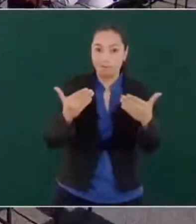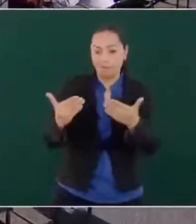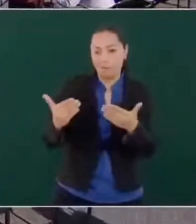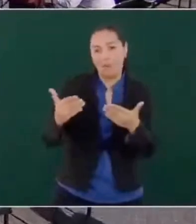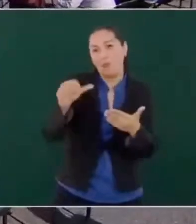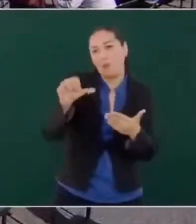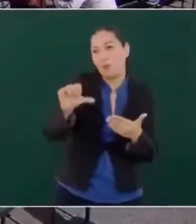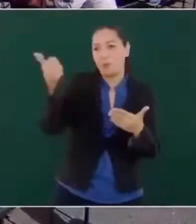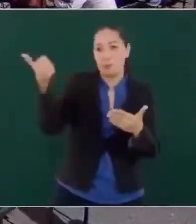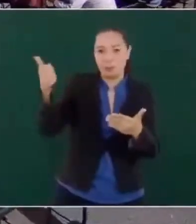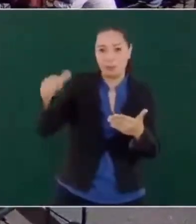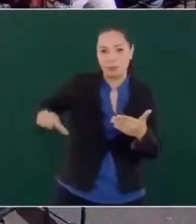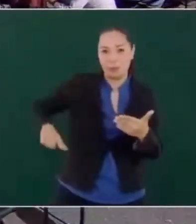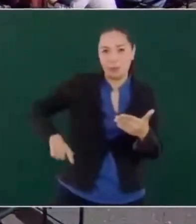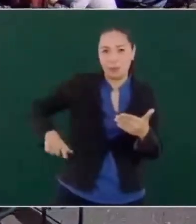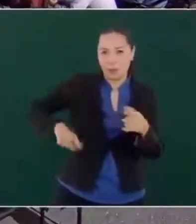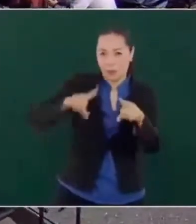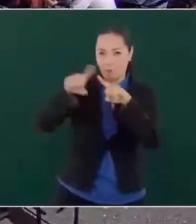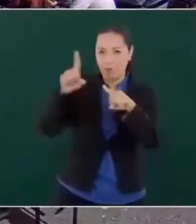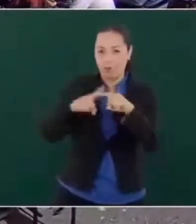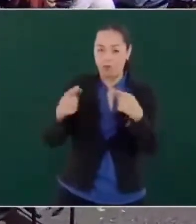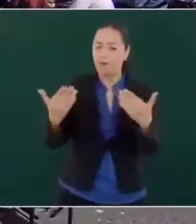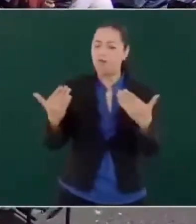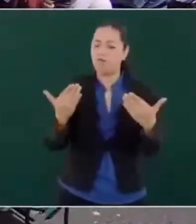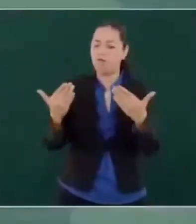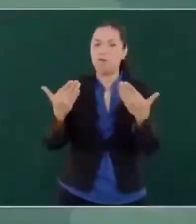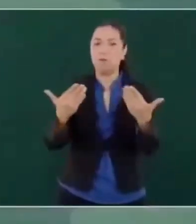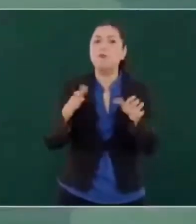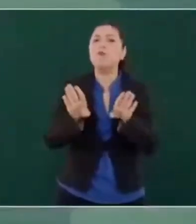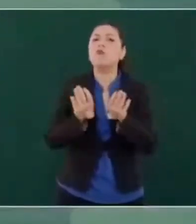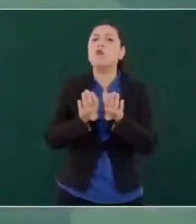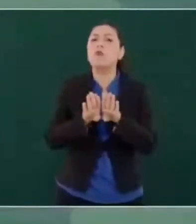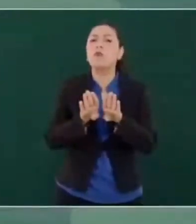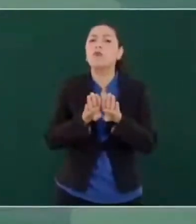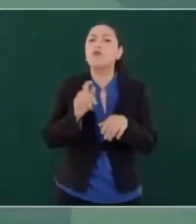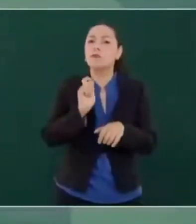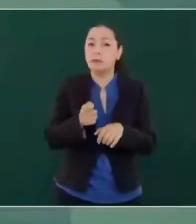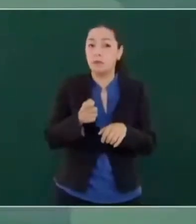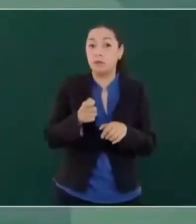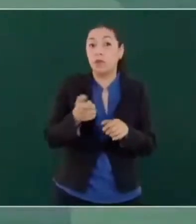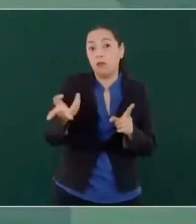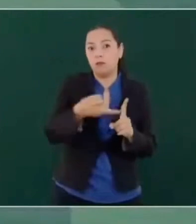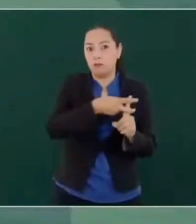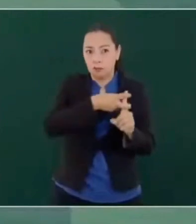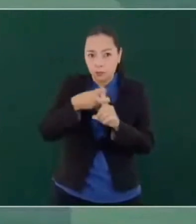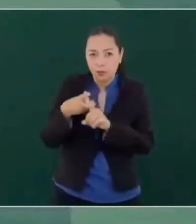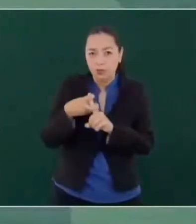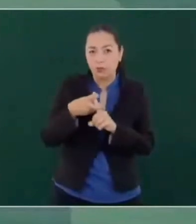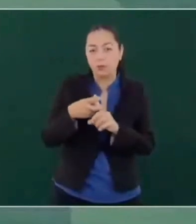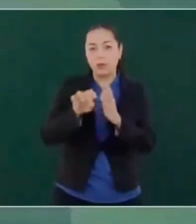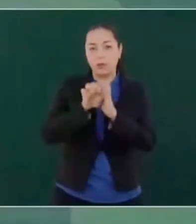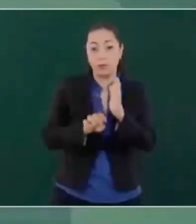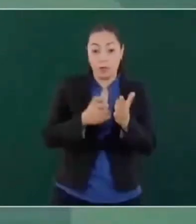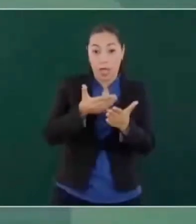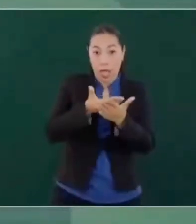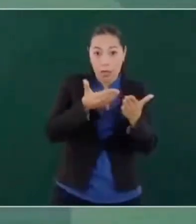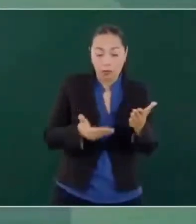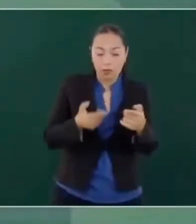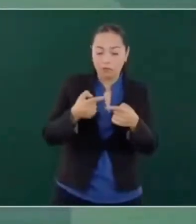otros gobiernos, cómo estamos en secuestro con relación a otros